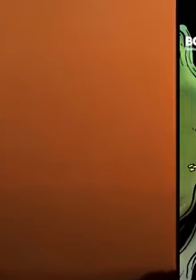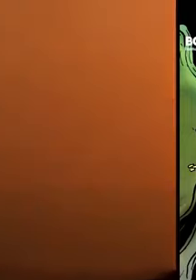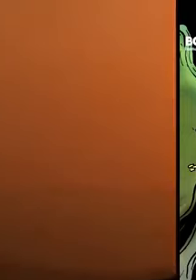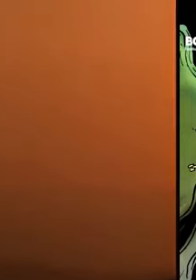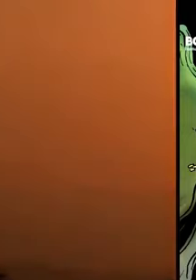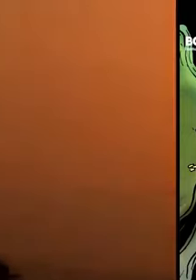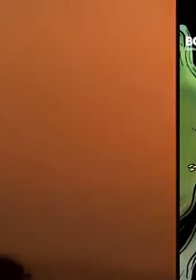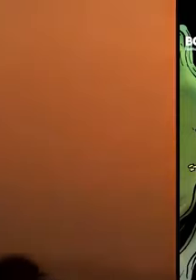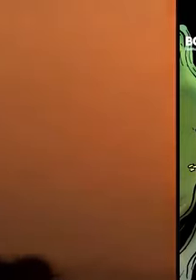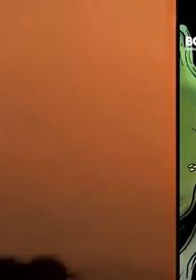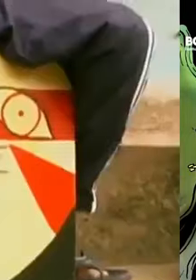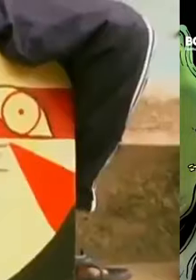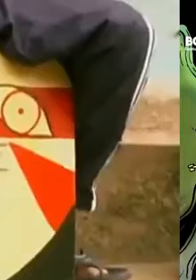Muchachos, que va amaneciendo el día, carajo.